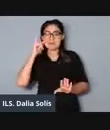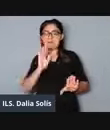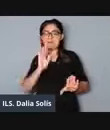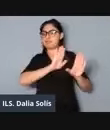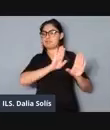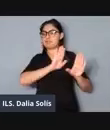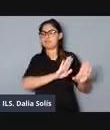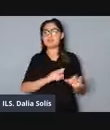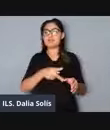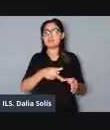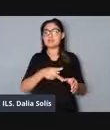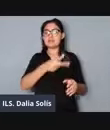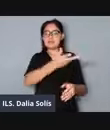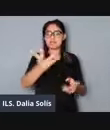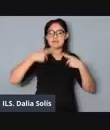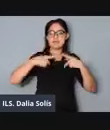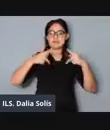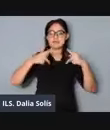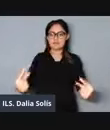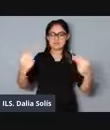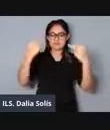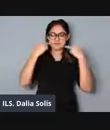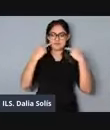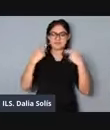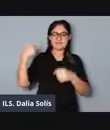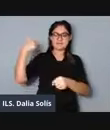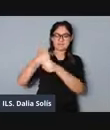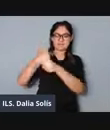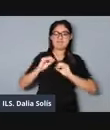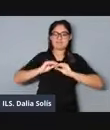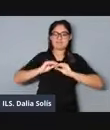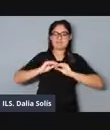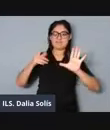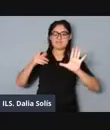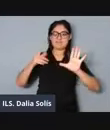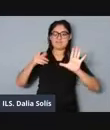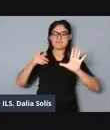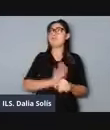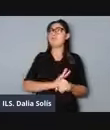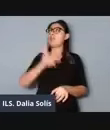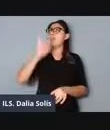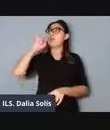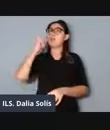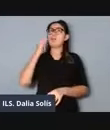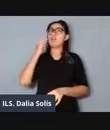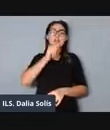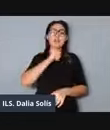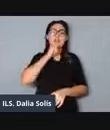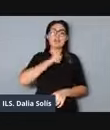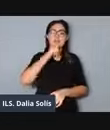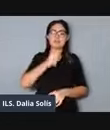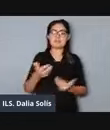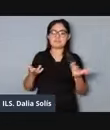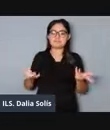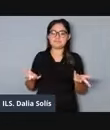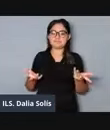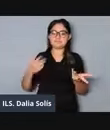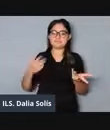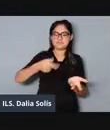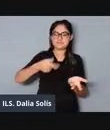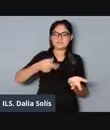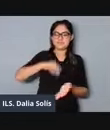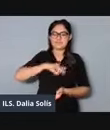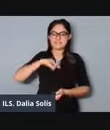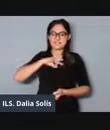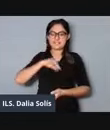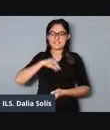Así, ¿no? Lo estamos manifestando a todas luces, que nuestra infelicidad se refleja, que nuestra tristeza